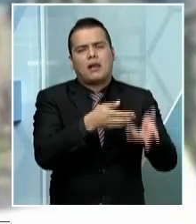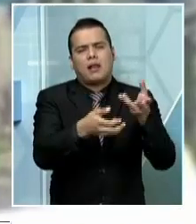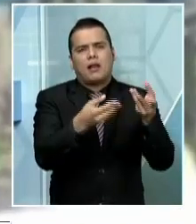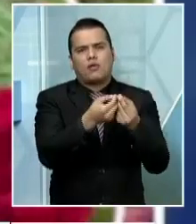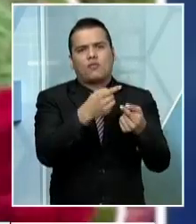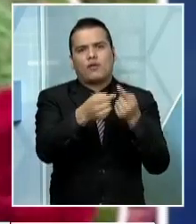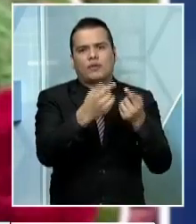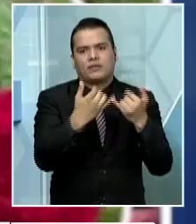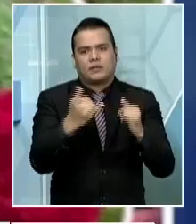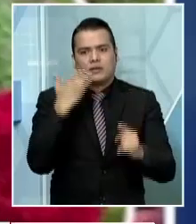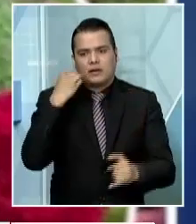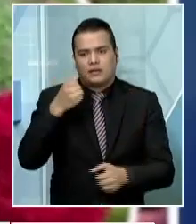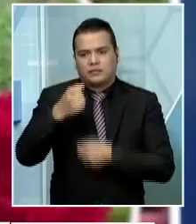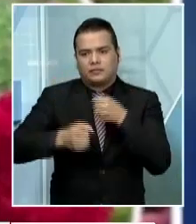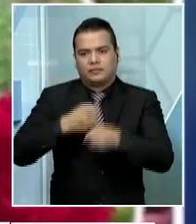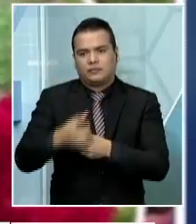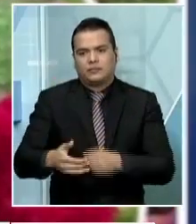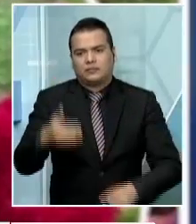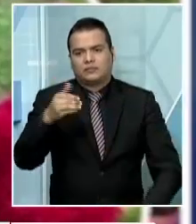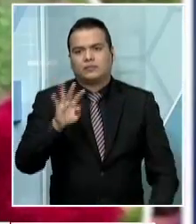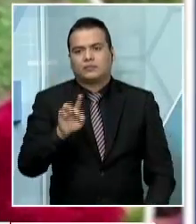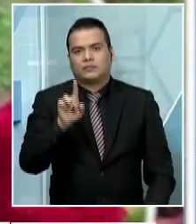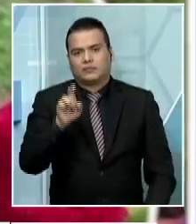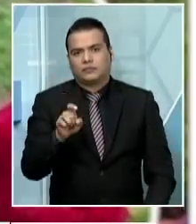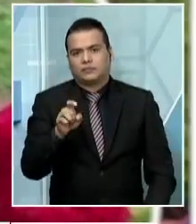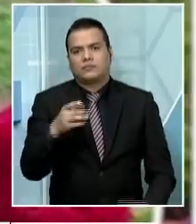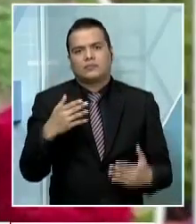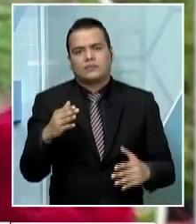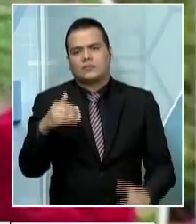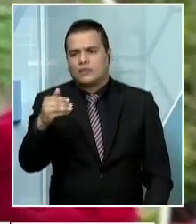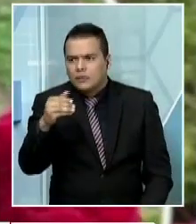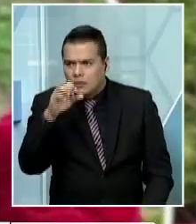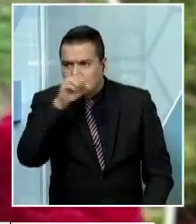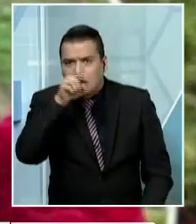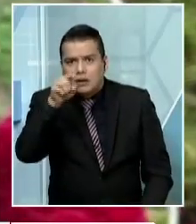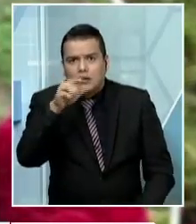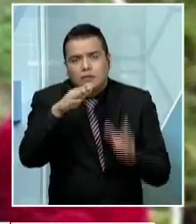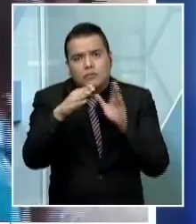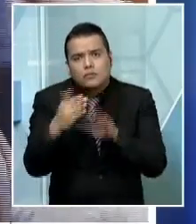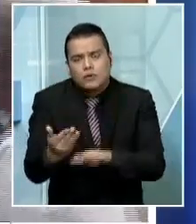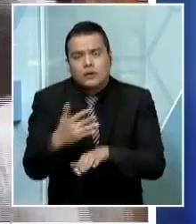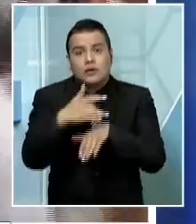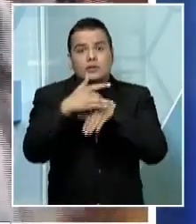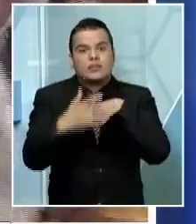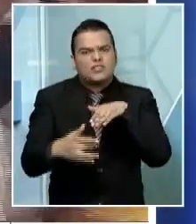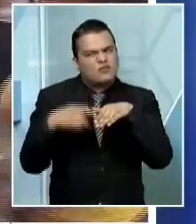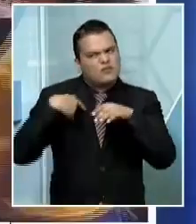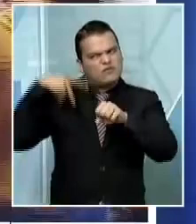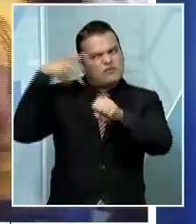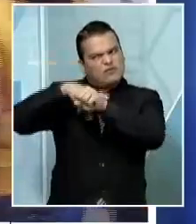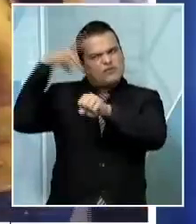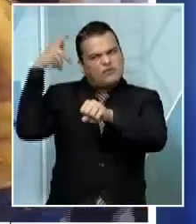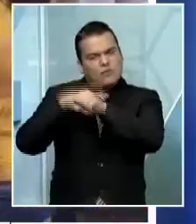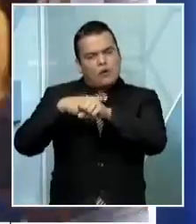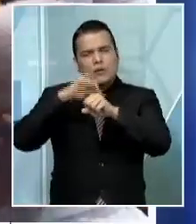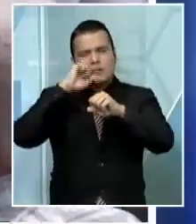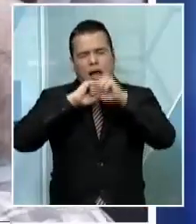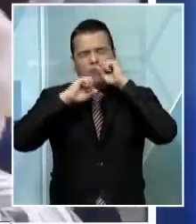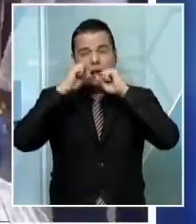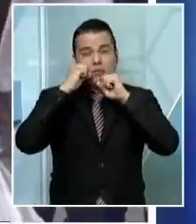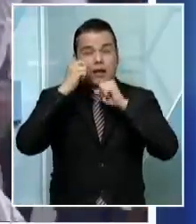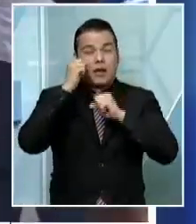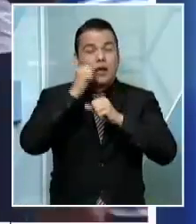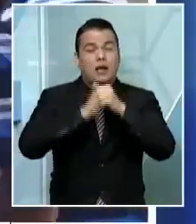años de edad, y cuyo cuerpo sin vida fue hallado desnudo, con señales de tortura y con golpes en el rostro, en zona rural de Ginebra